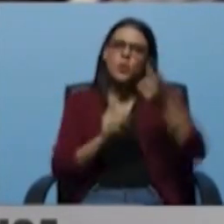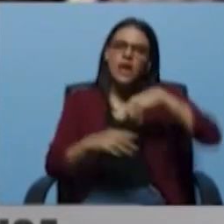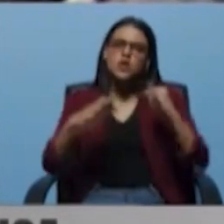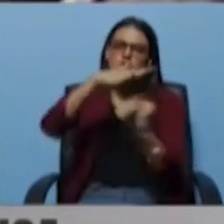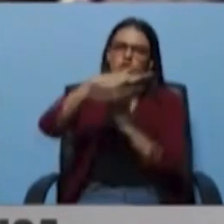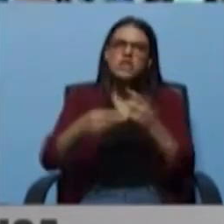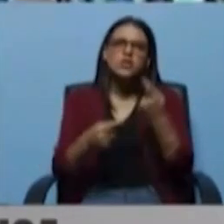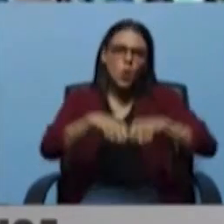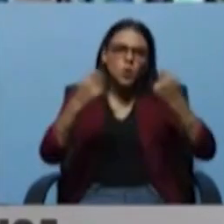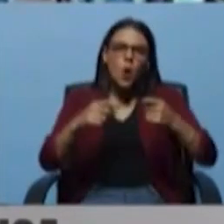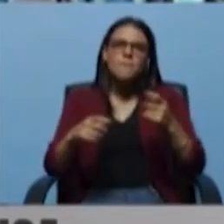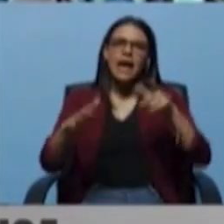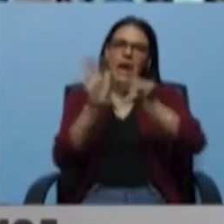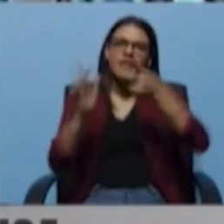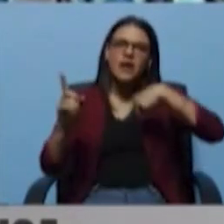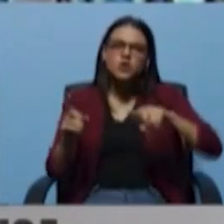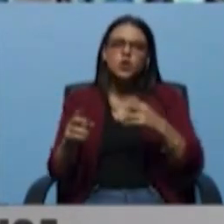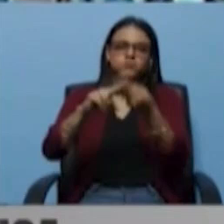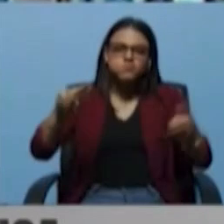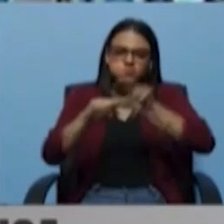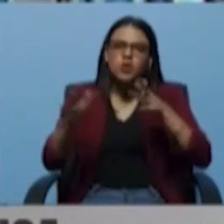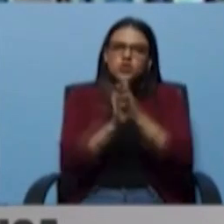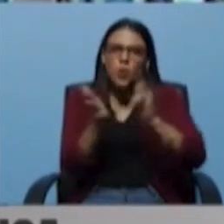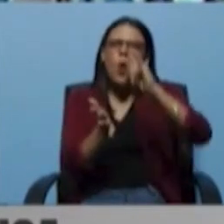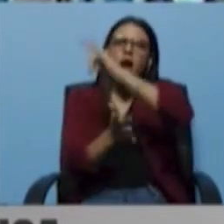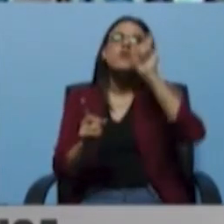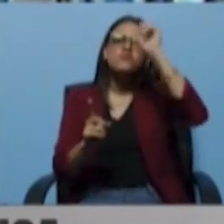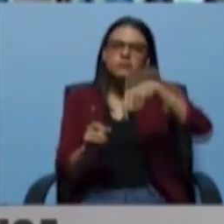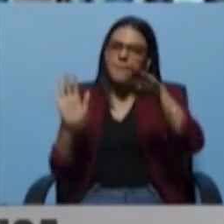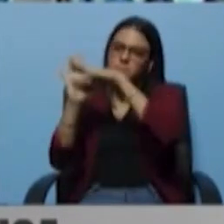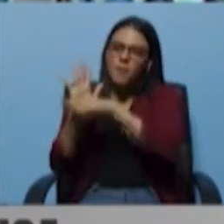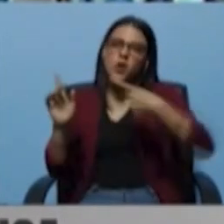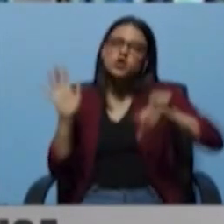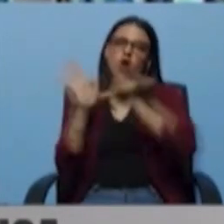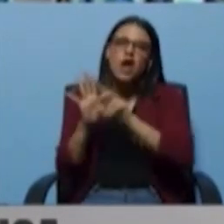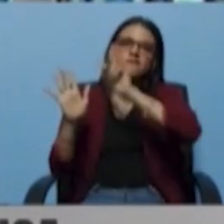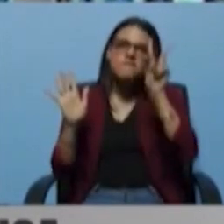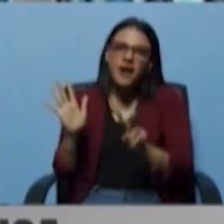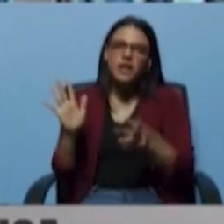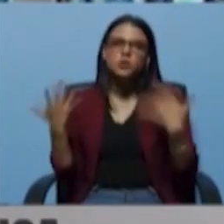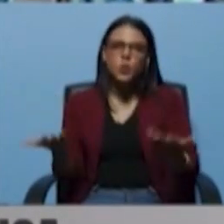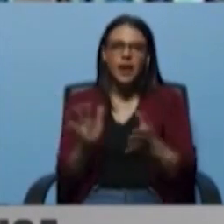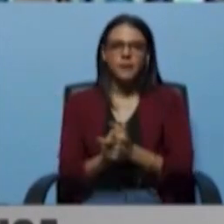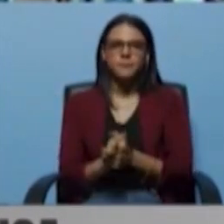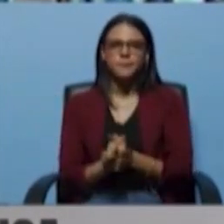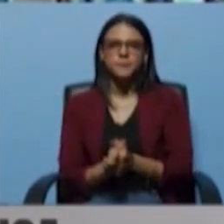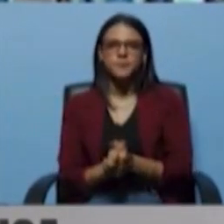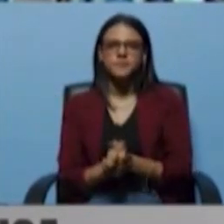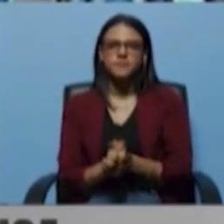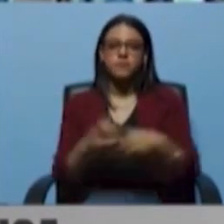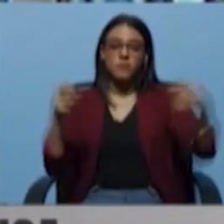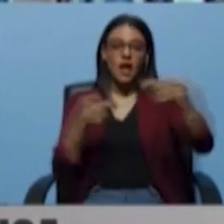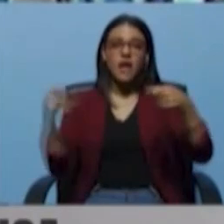Civil, inutilización de aeronave, artículo 145 de la Ley de Aeronáutica Civil,